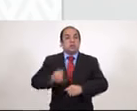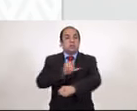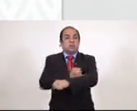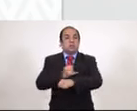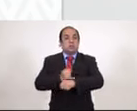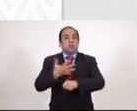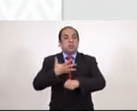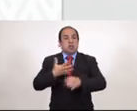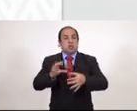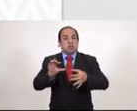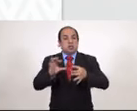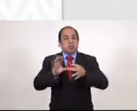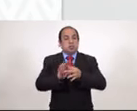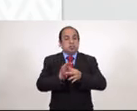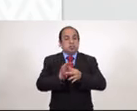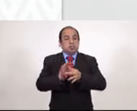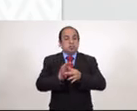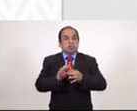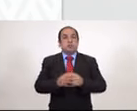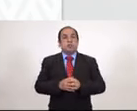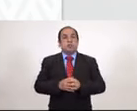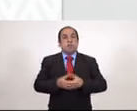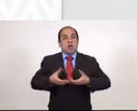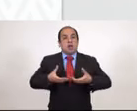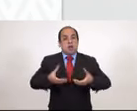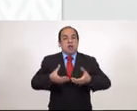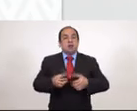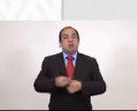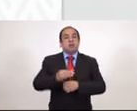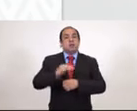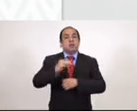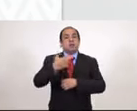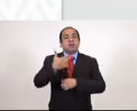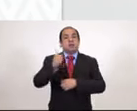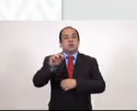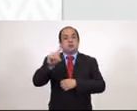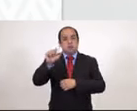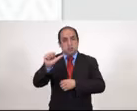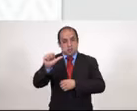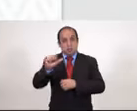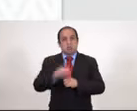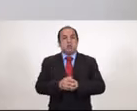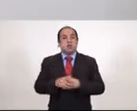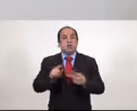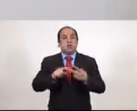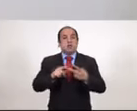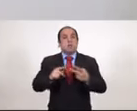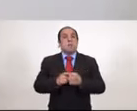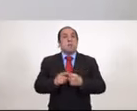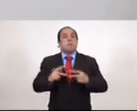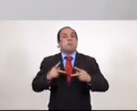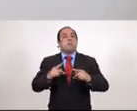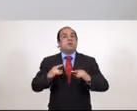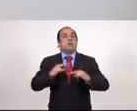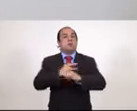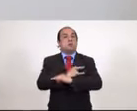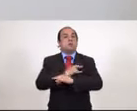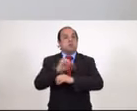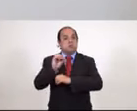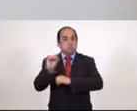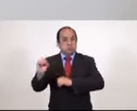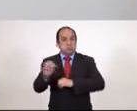Ermita Iztapalapa con el periférico oriente. De esta manera, entonces, informamos a ustedes